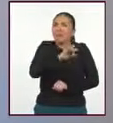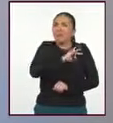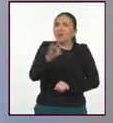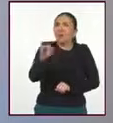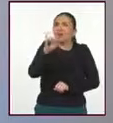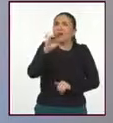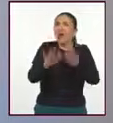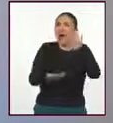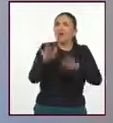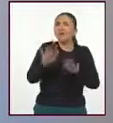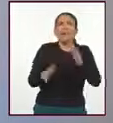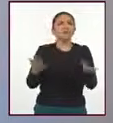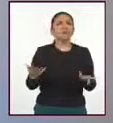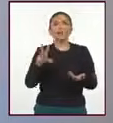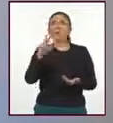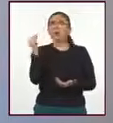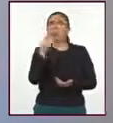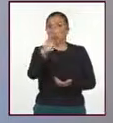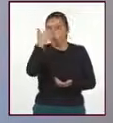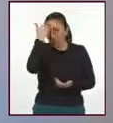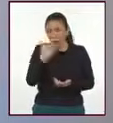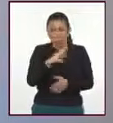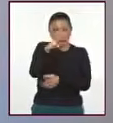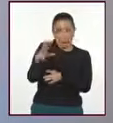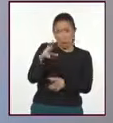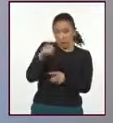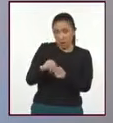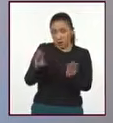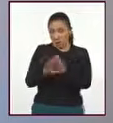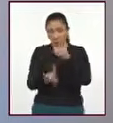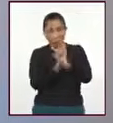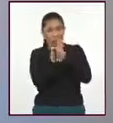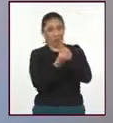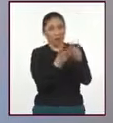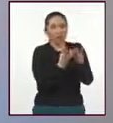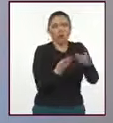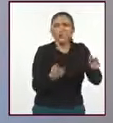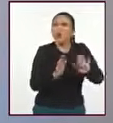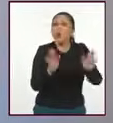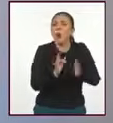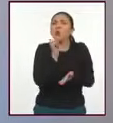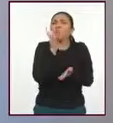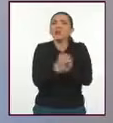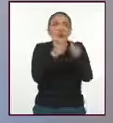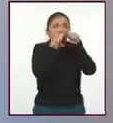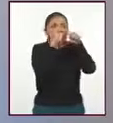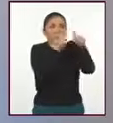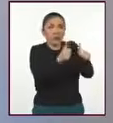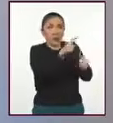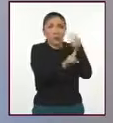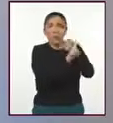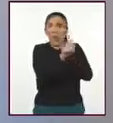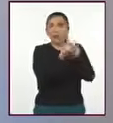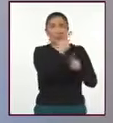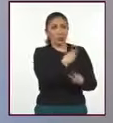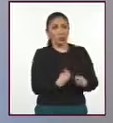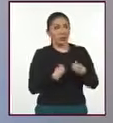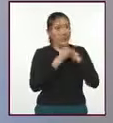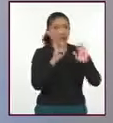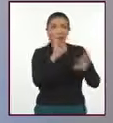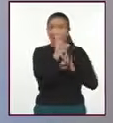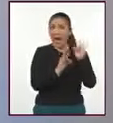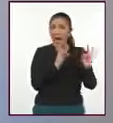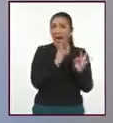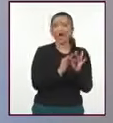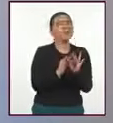ocasiones no se necesita que tú sepas la solución, no se necesita que tú puedas resolverle la vida. El solo hecho de que tú